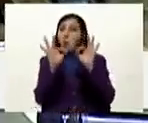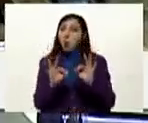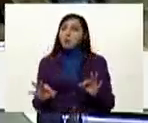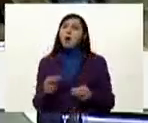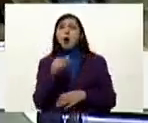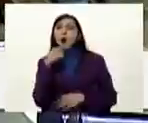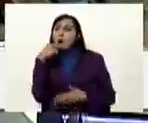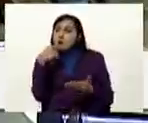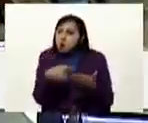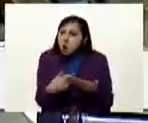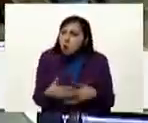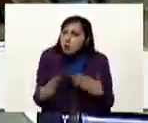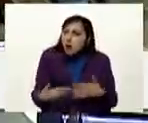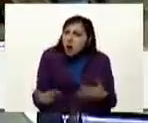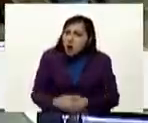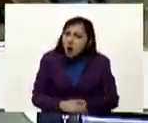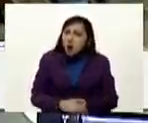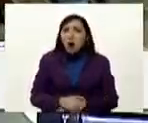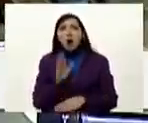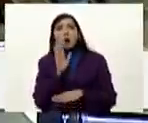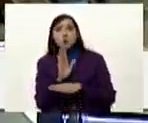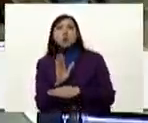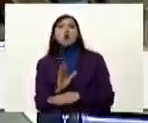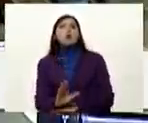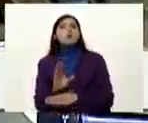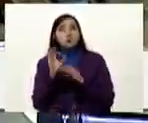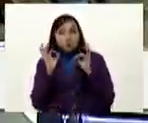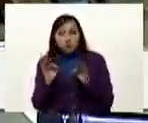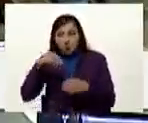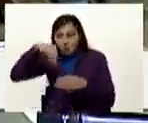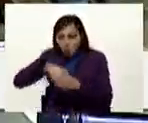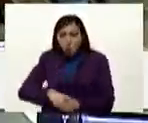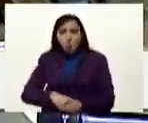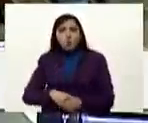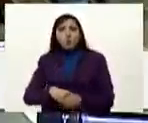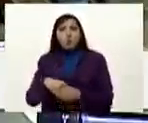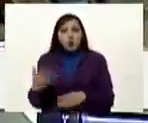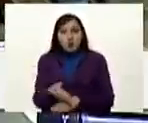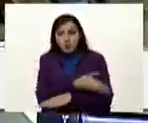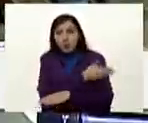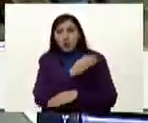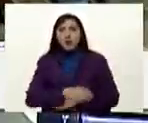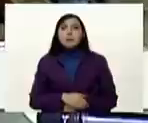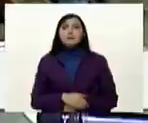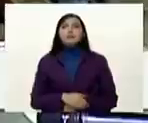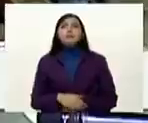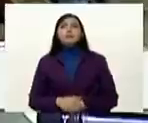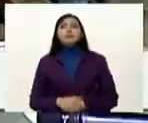llamaríamos? Cuidados extremos, cuarentena lo llamábamos antes, radical.